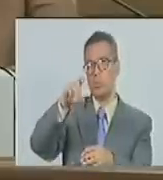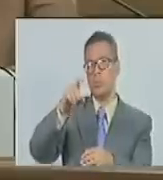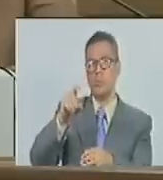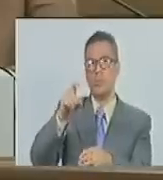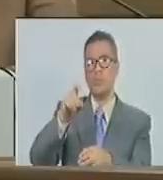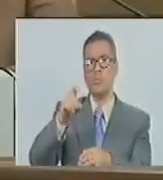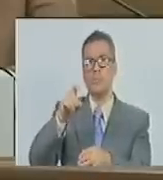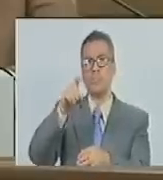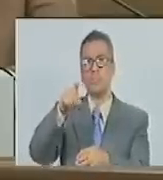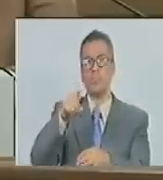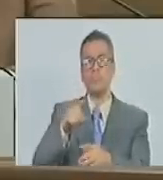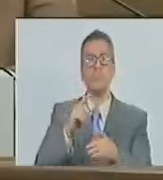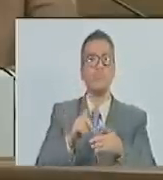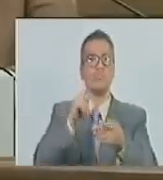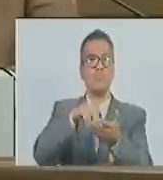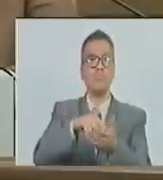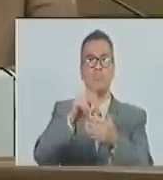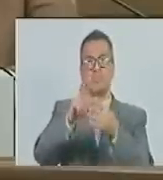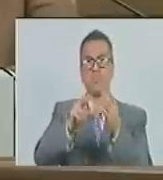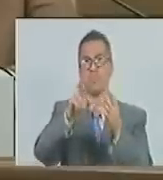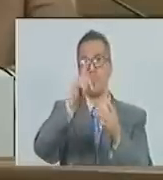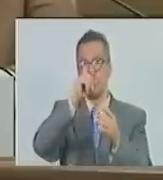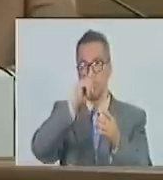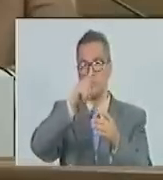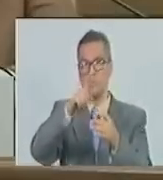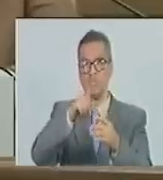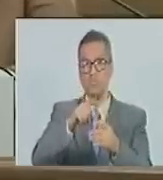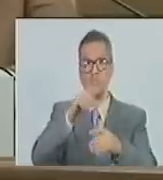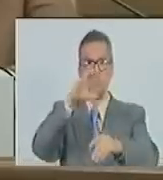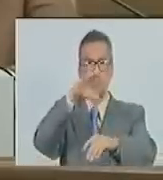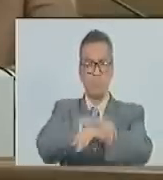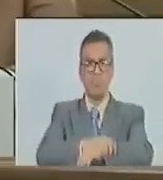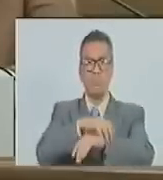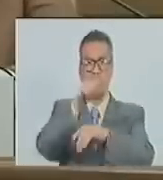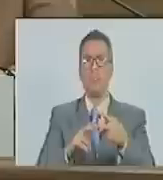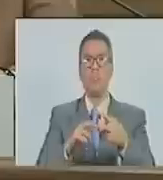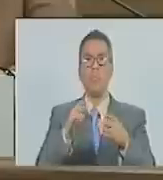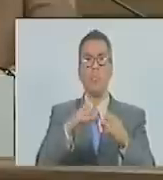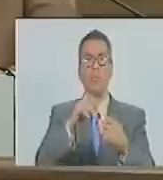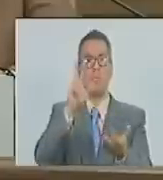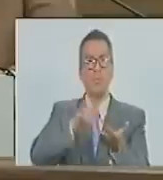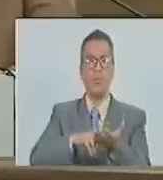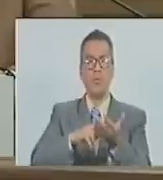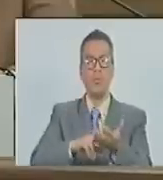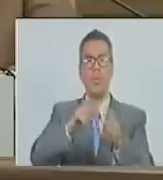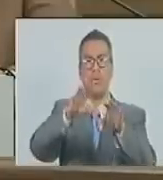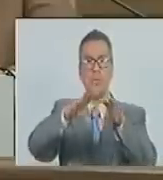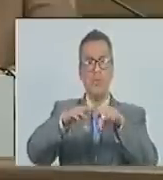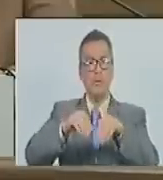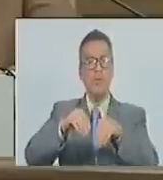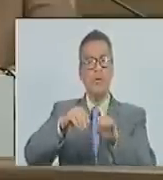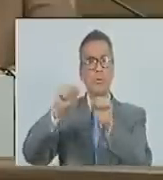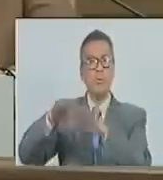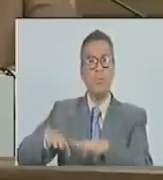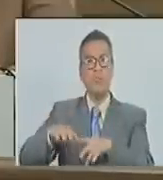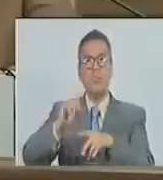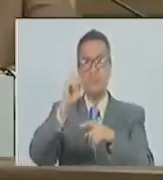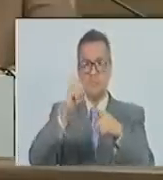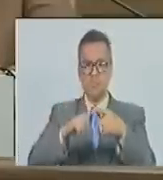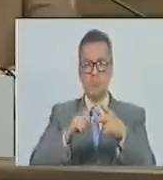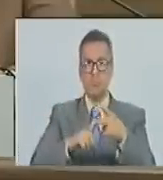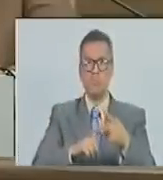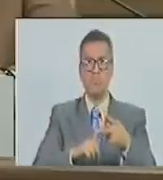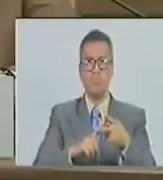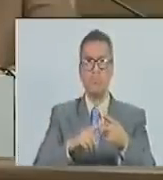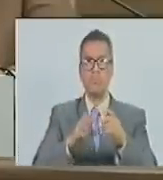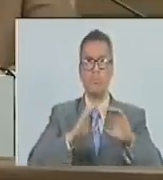Saab Morán tras cumplir 3 años de su detención arbitraria y la renuncia de los rectores principales y